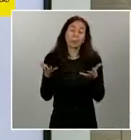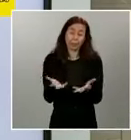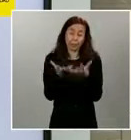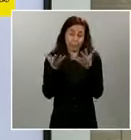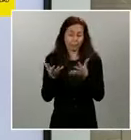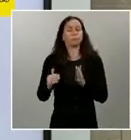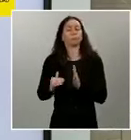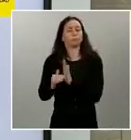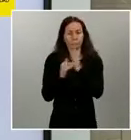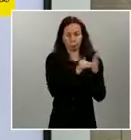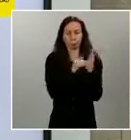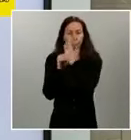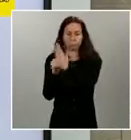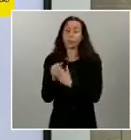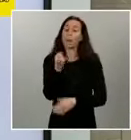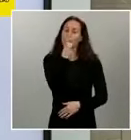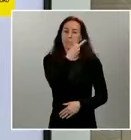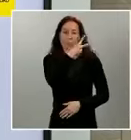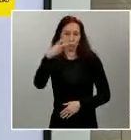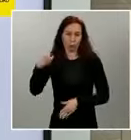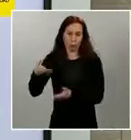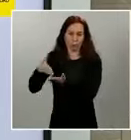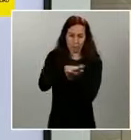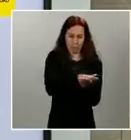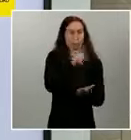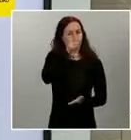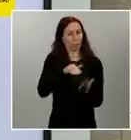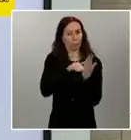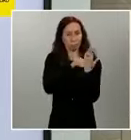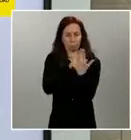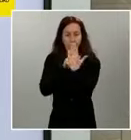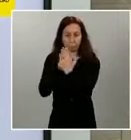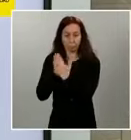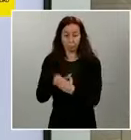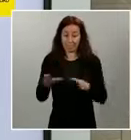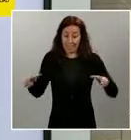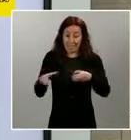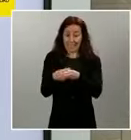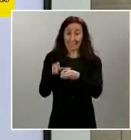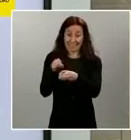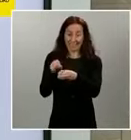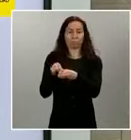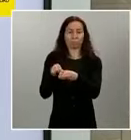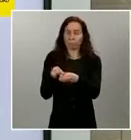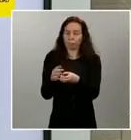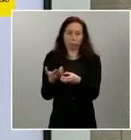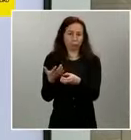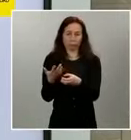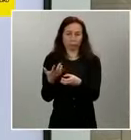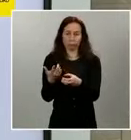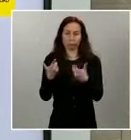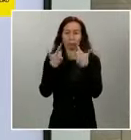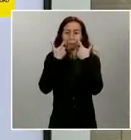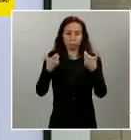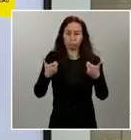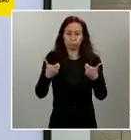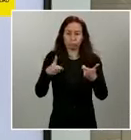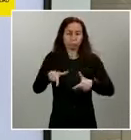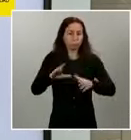fallecidos. Esta unidad, como el resto de todos, es un ejemplo de que las Fuerzas Armadas están